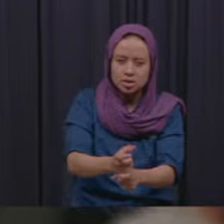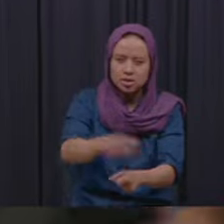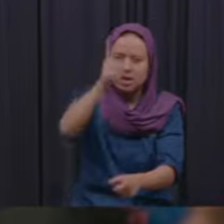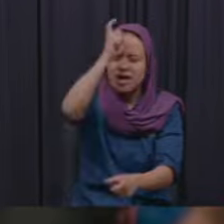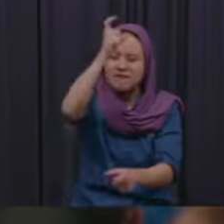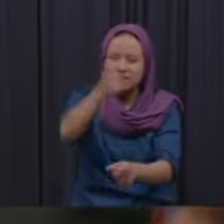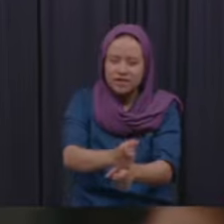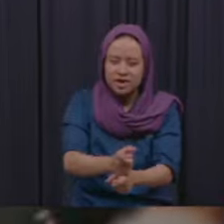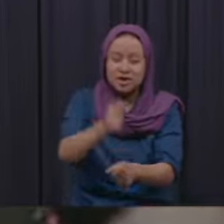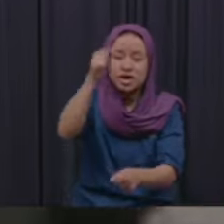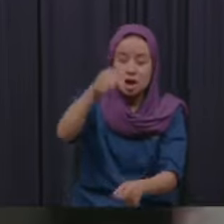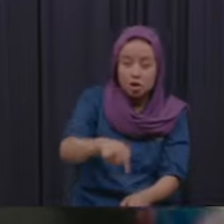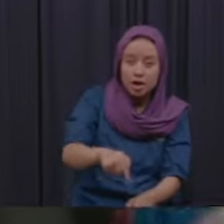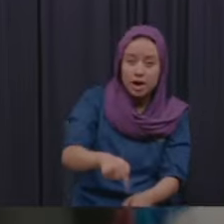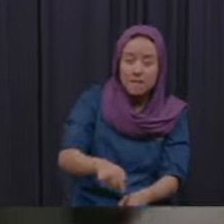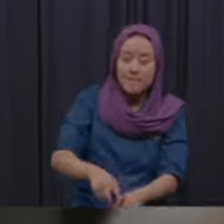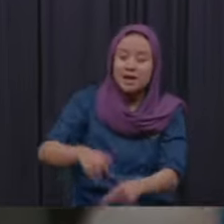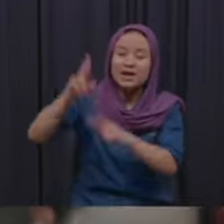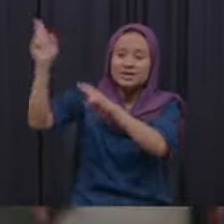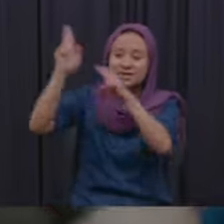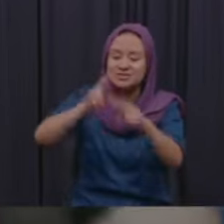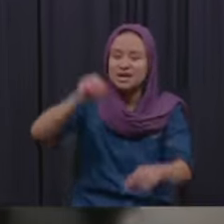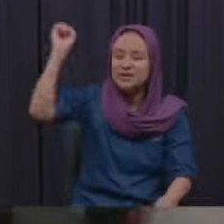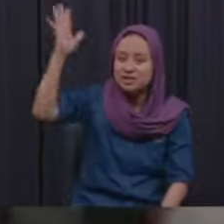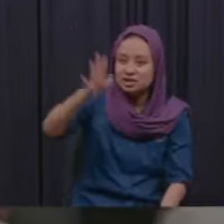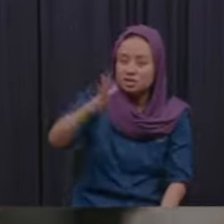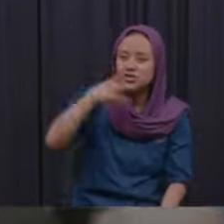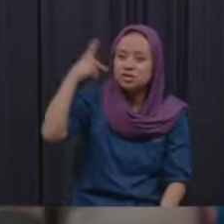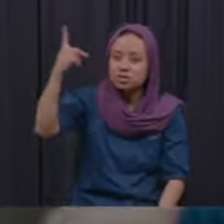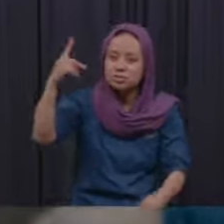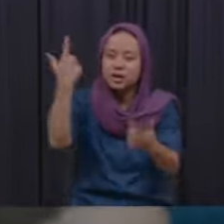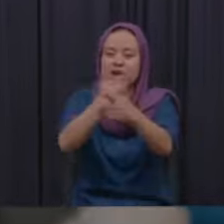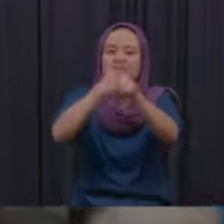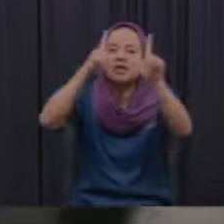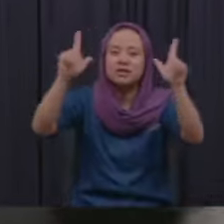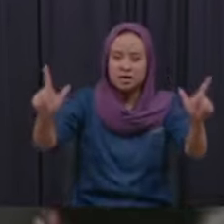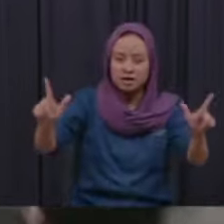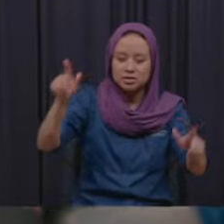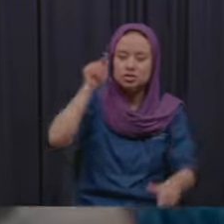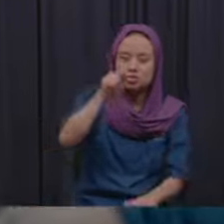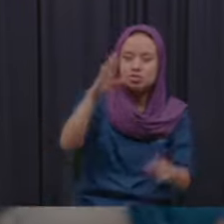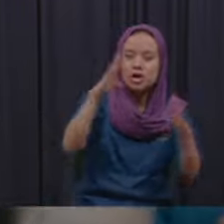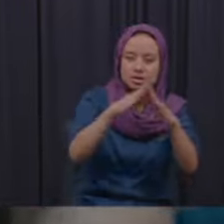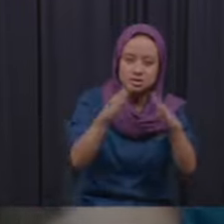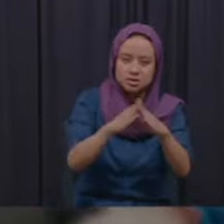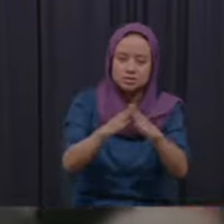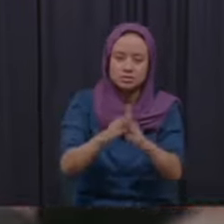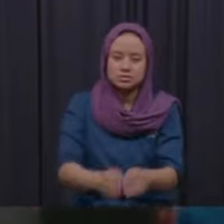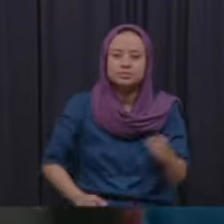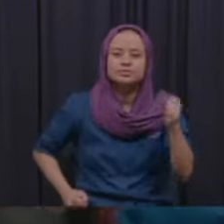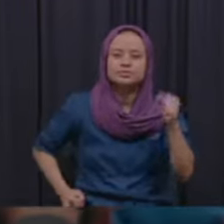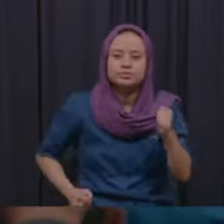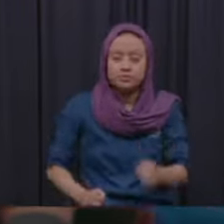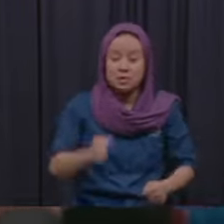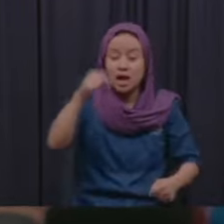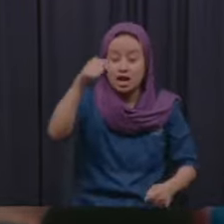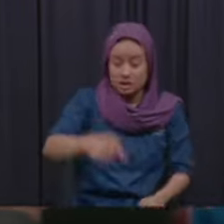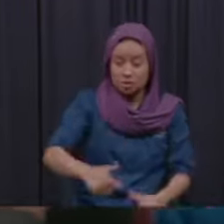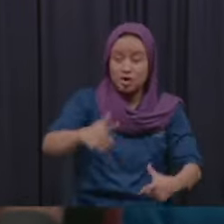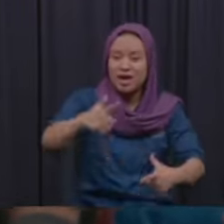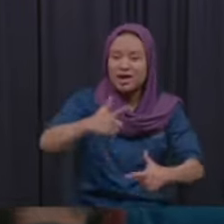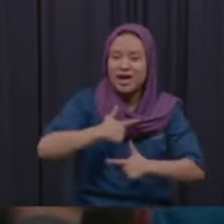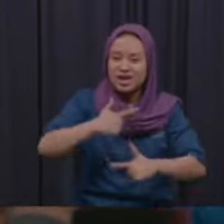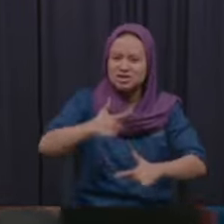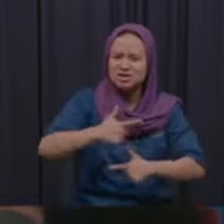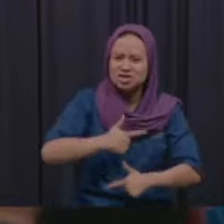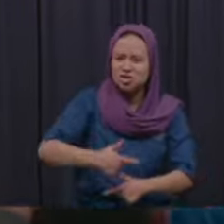cantaraba, seis. Vamos, marcha, marcha, marcha en tu lugar, marcha en tu lugar. Es un ejército